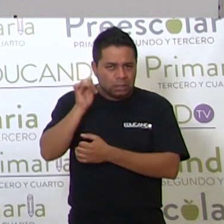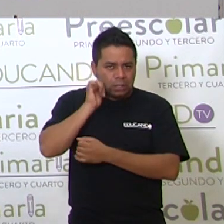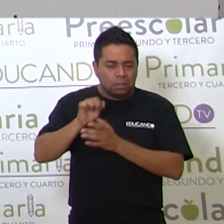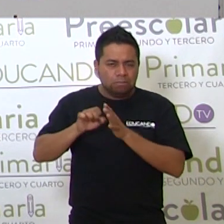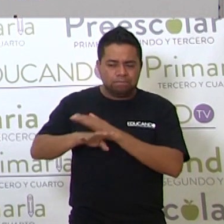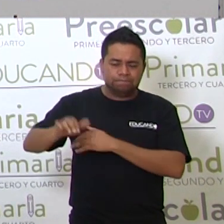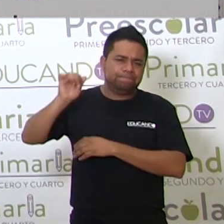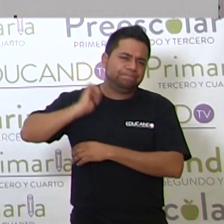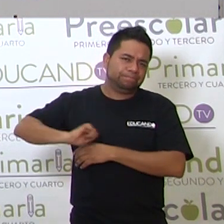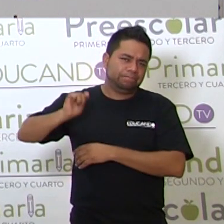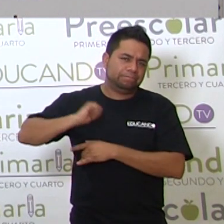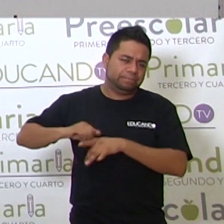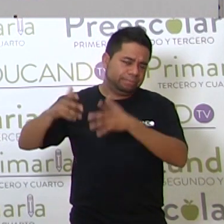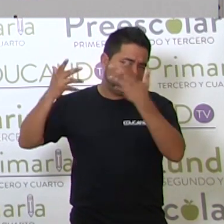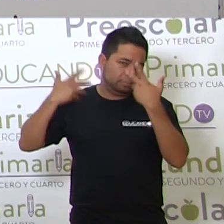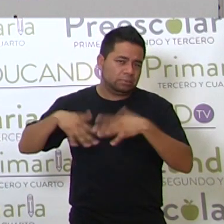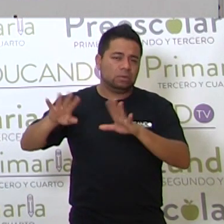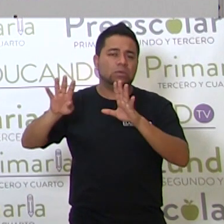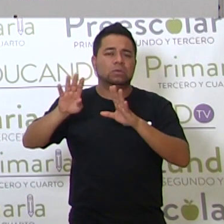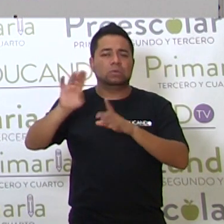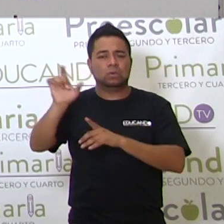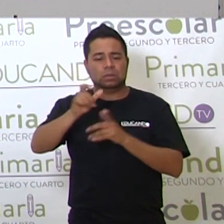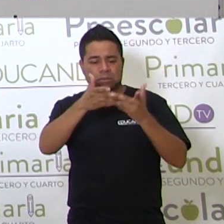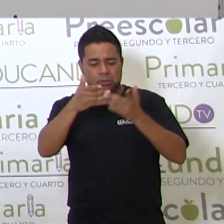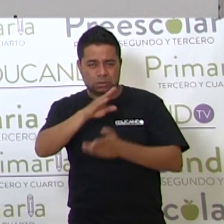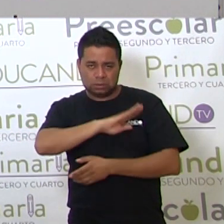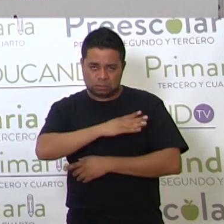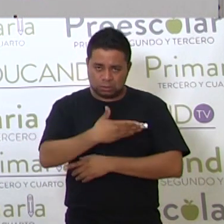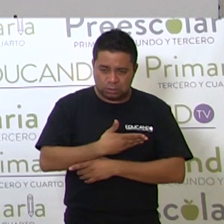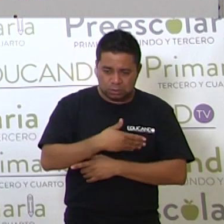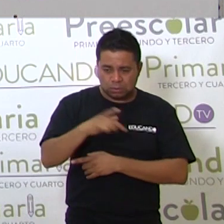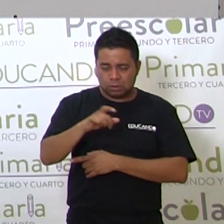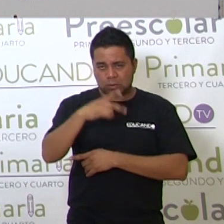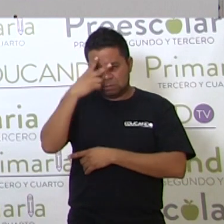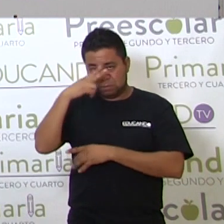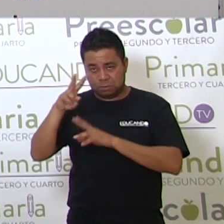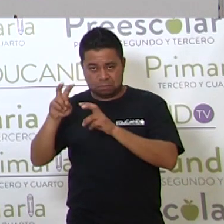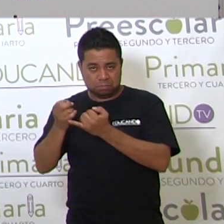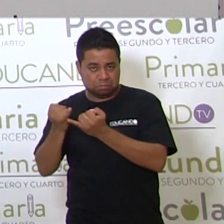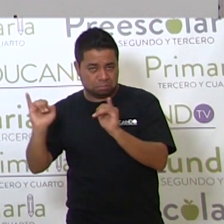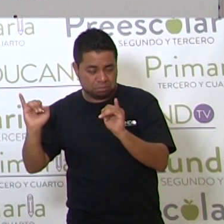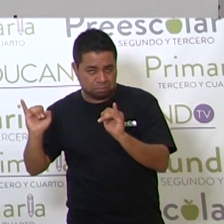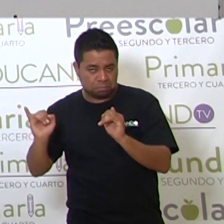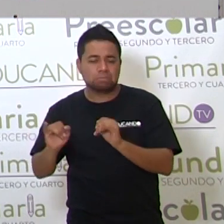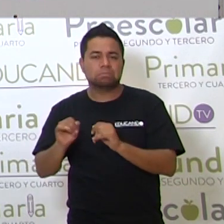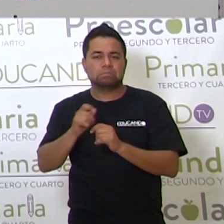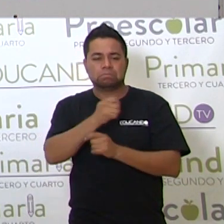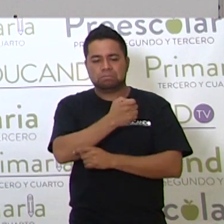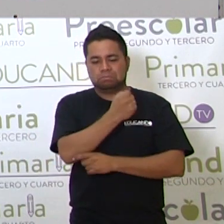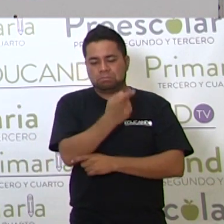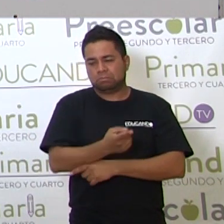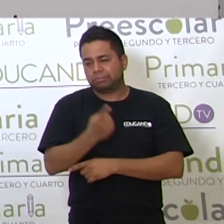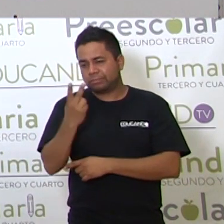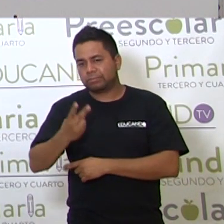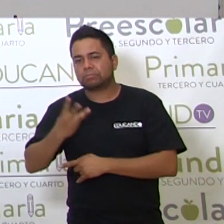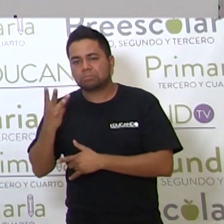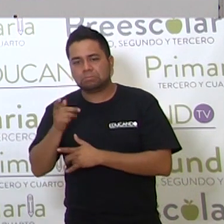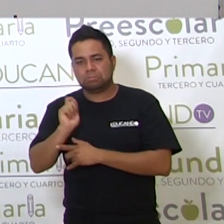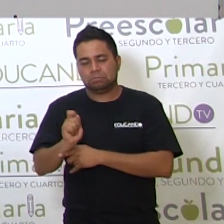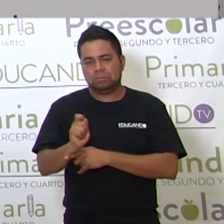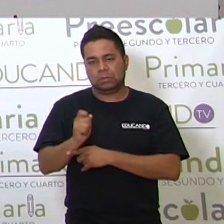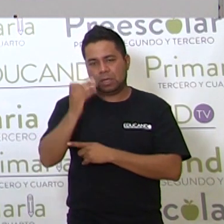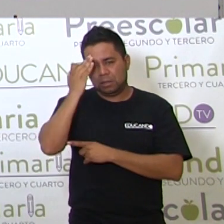prehispánico, el colonial, el México independiente, son tan solo algunos de los periodos